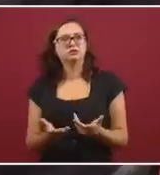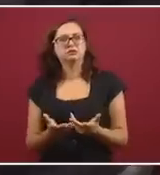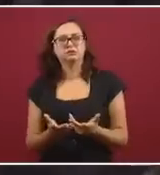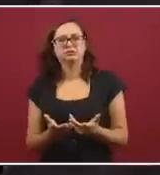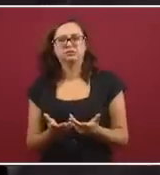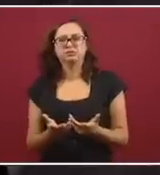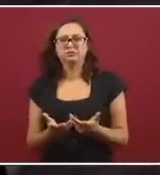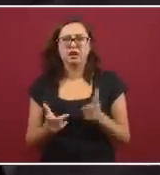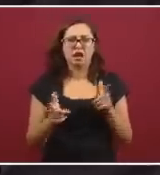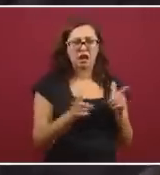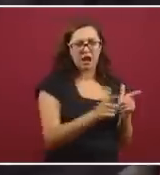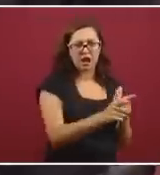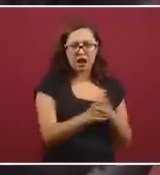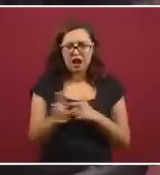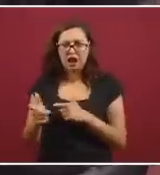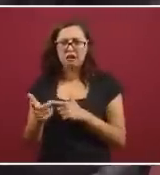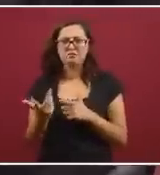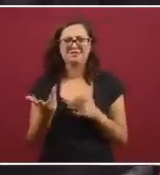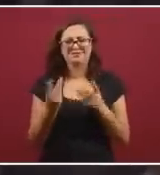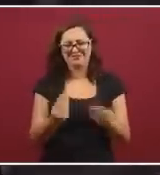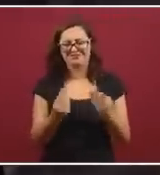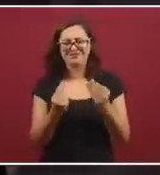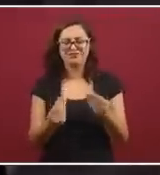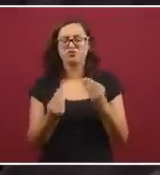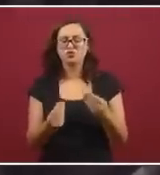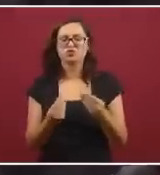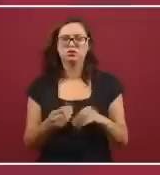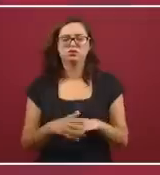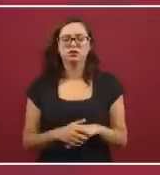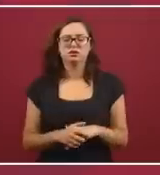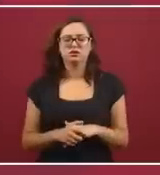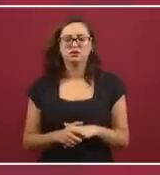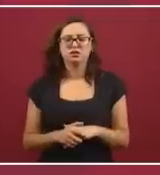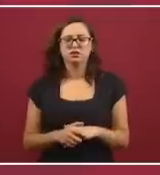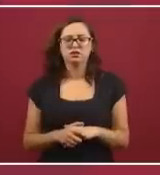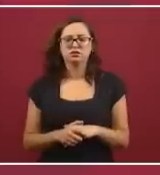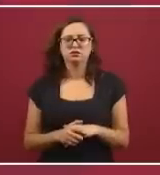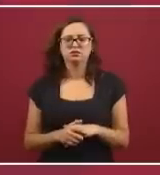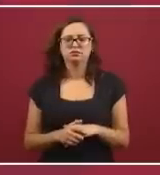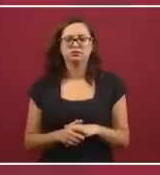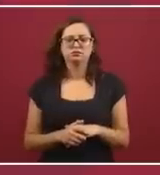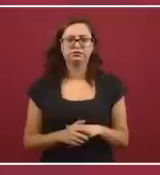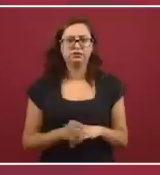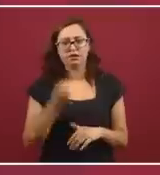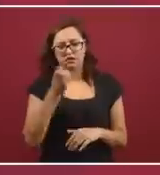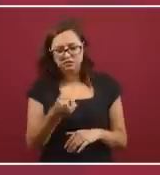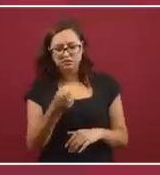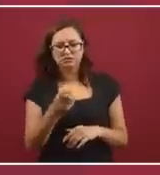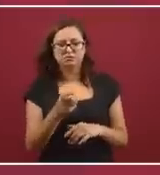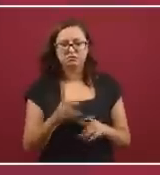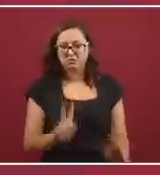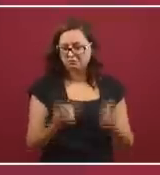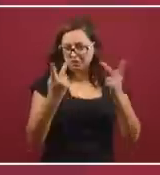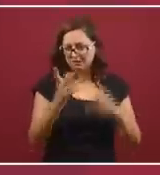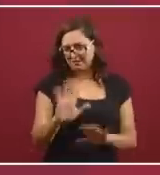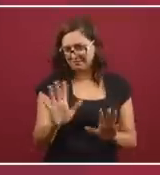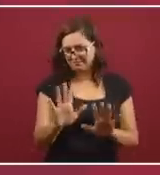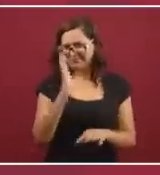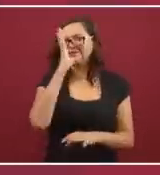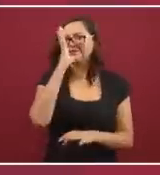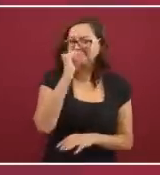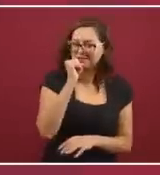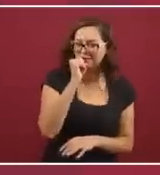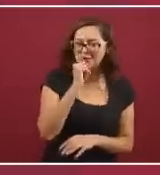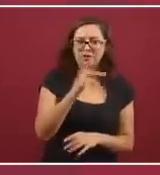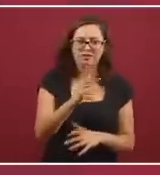armas pues muchas esas tienen otro procedimiento eso tiene que ver